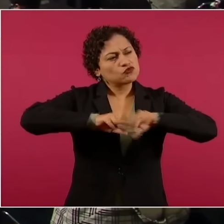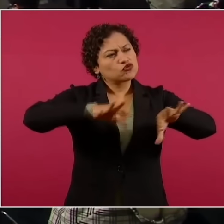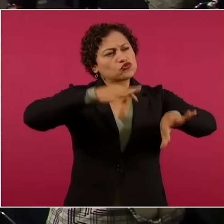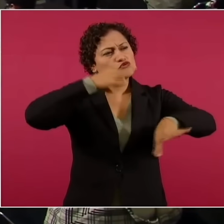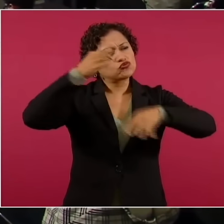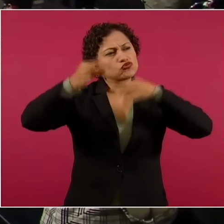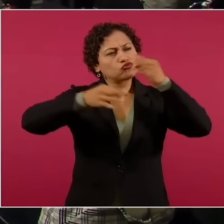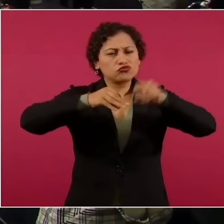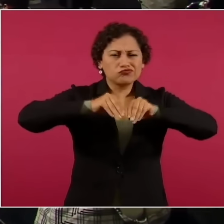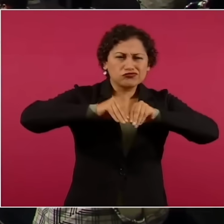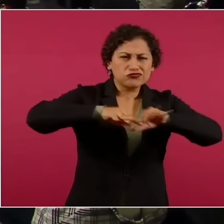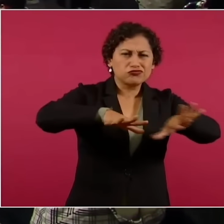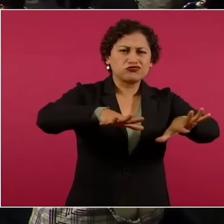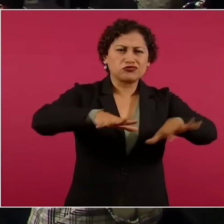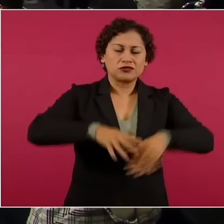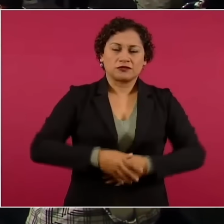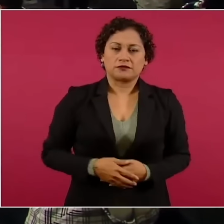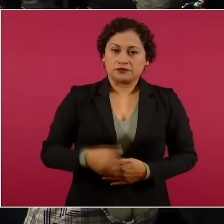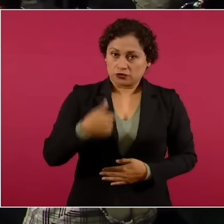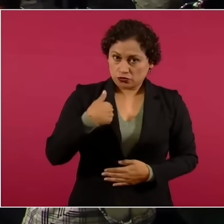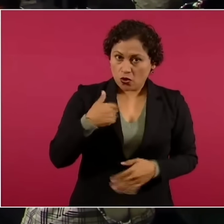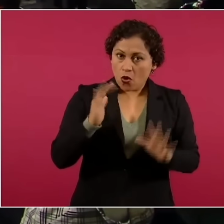ya estuve viendo